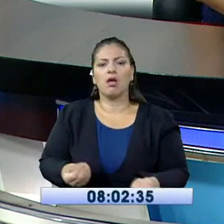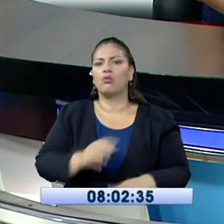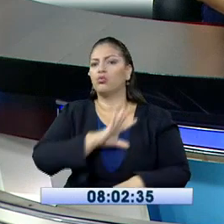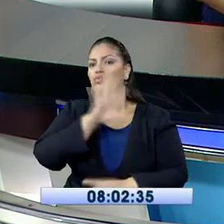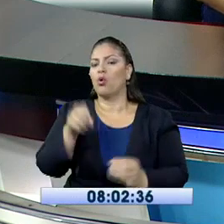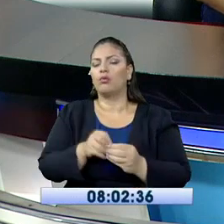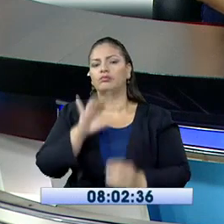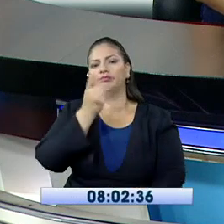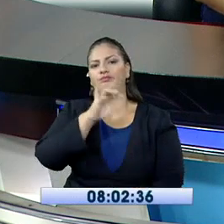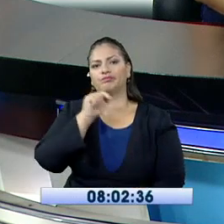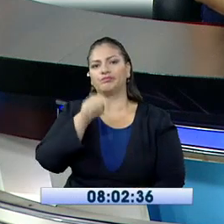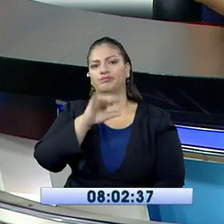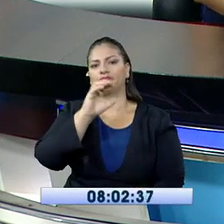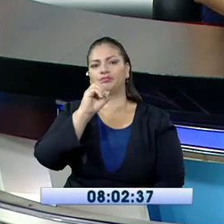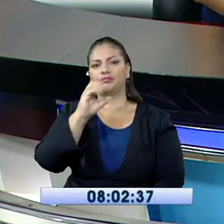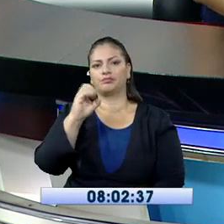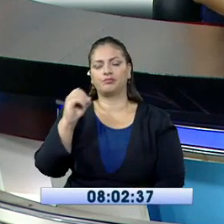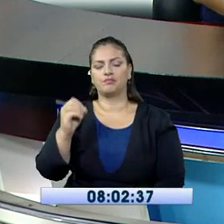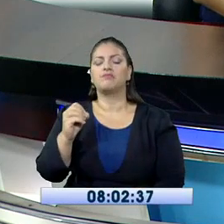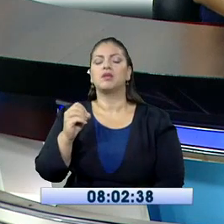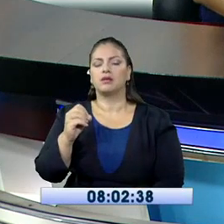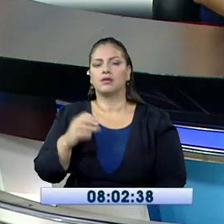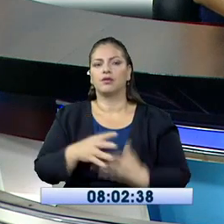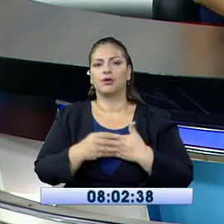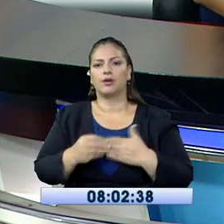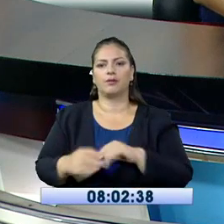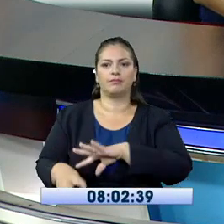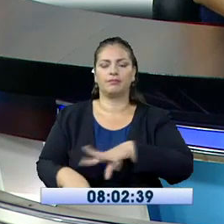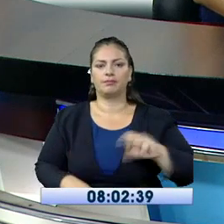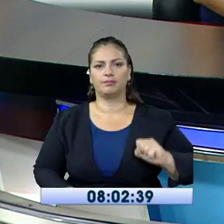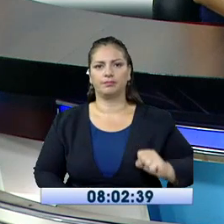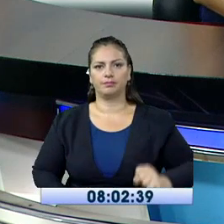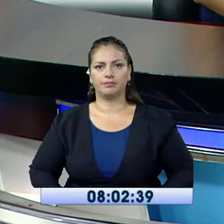logró pedir ayuda al 911.